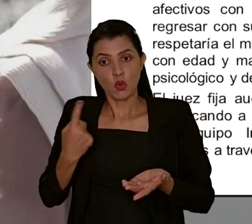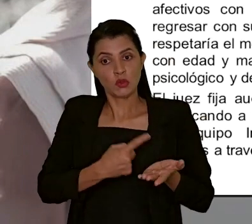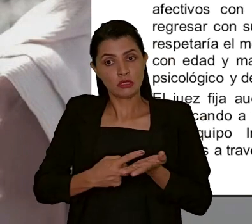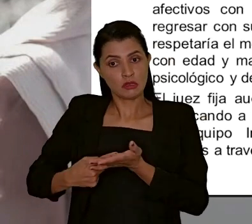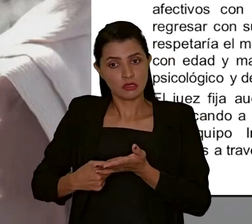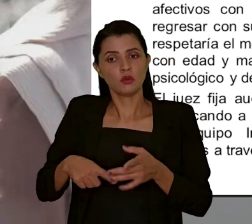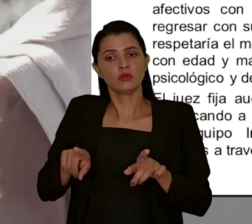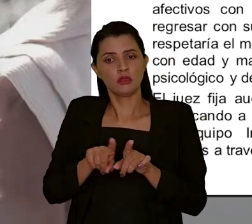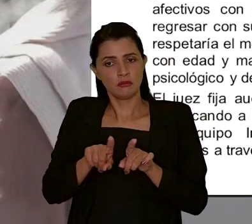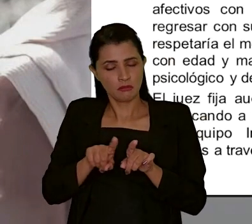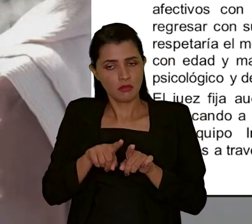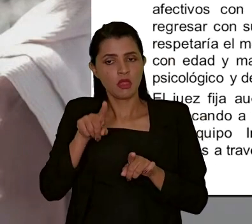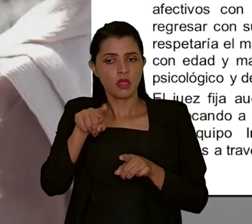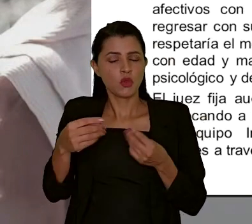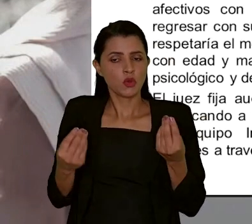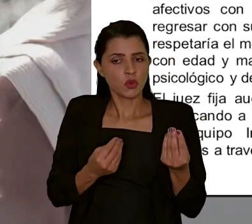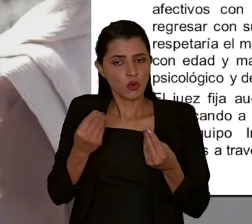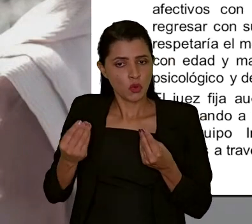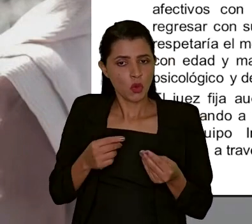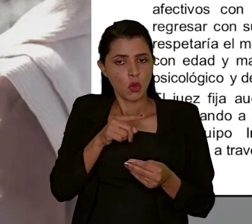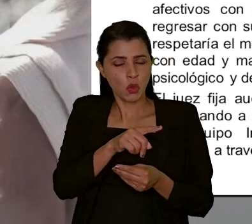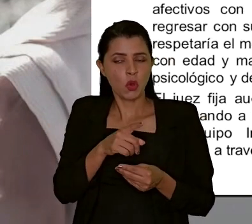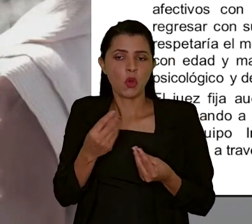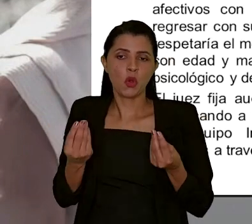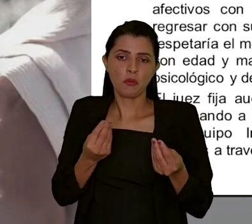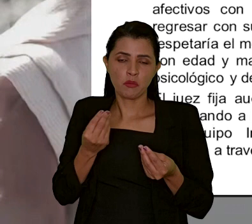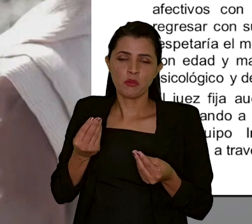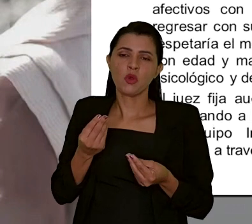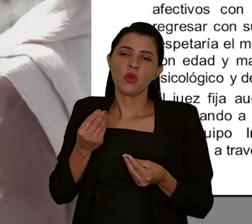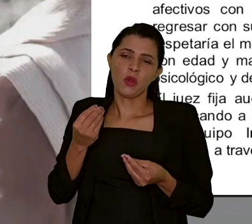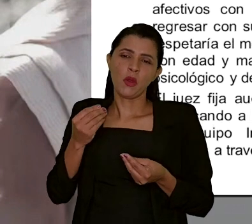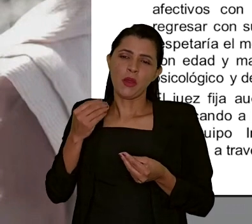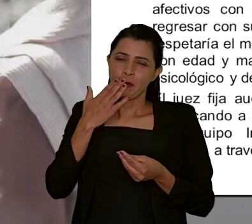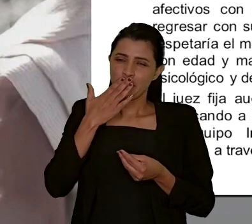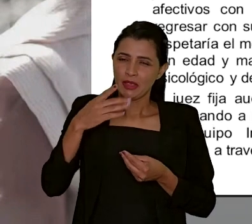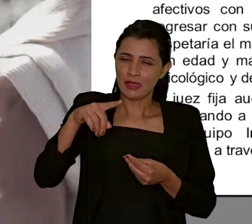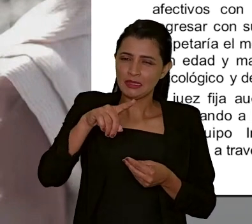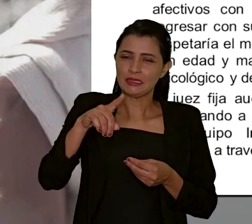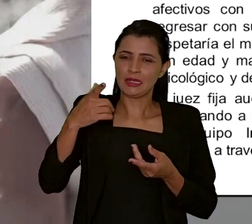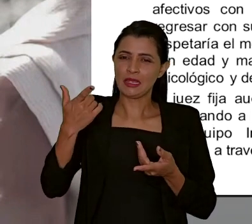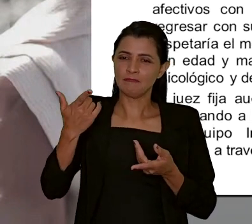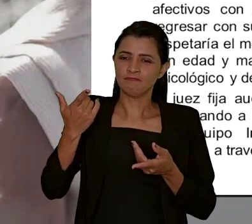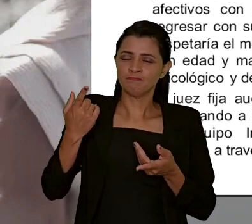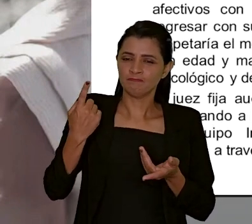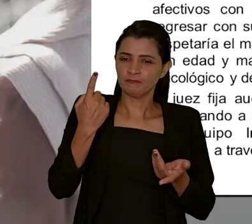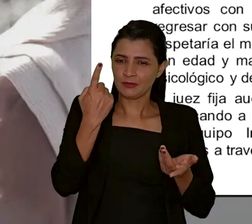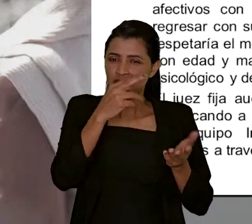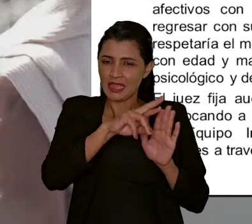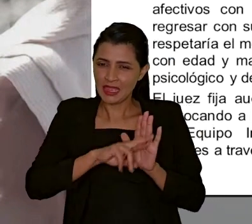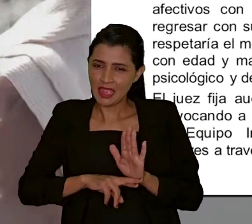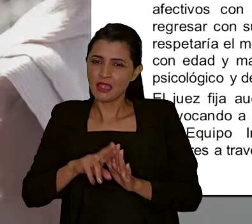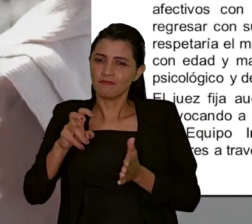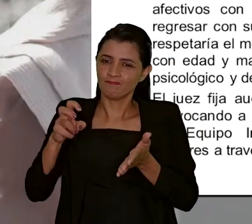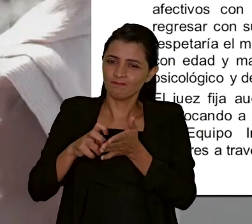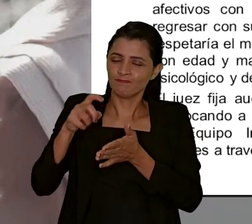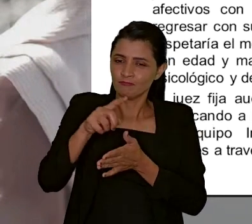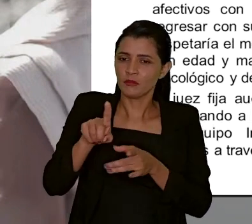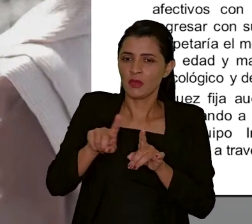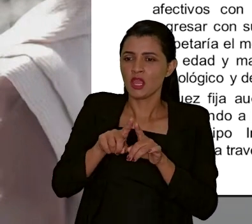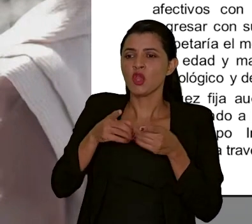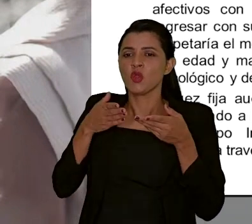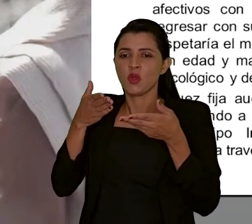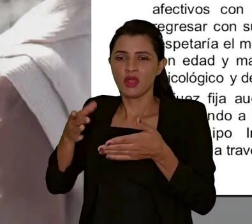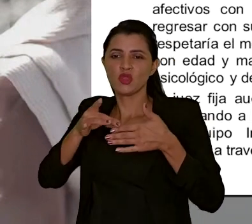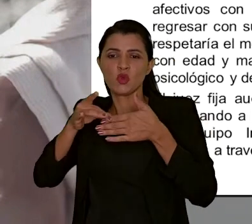de prueba, convoca a las partes, a la psicóloga integrante del equipo interdisciplinario y la asesora de menores a través de